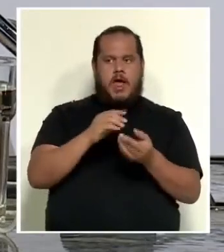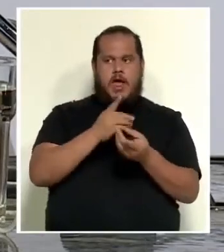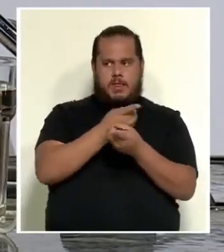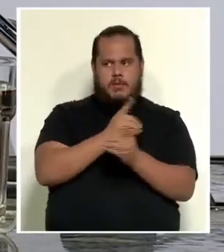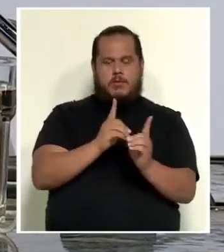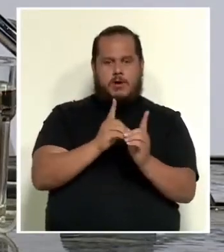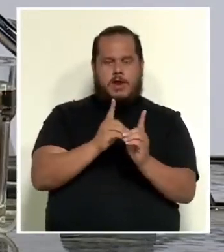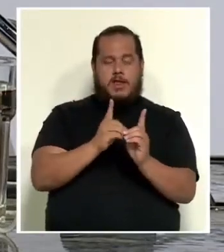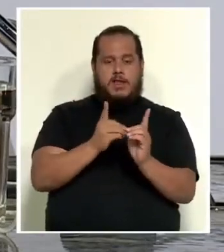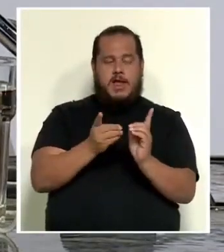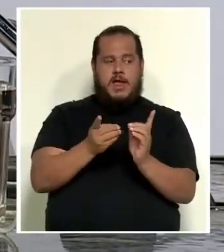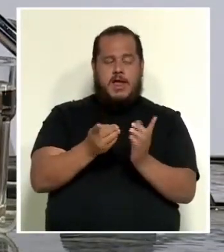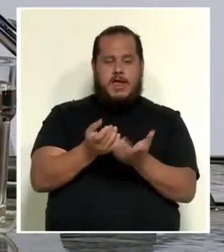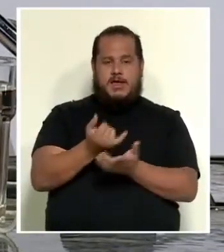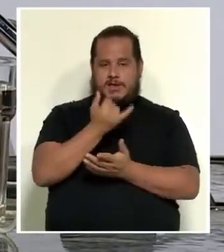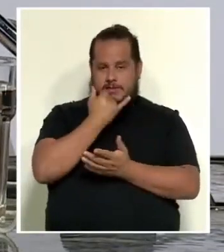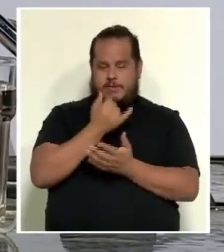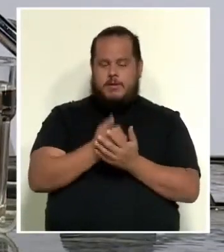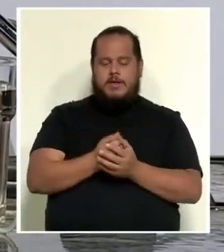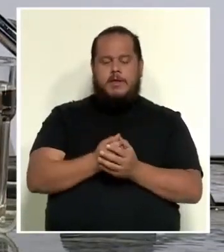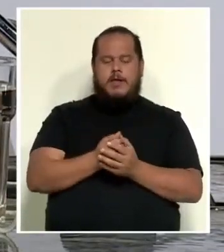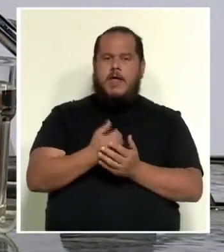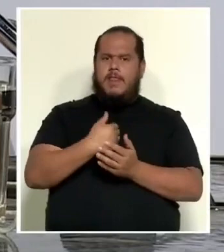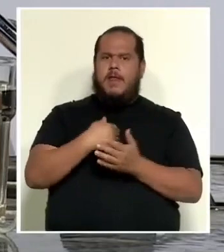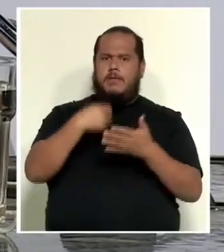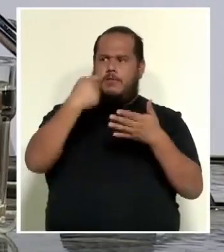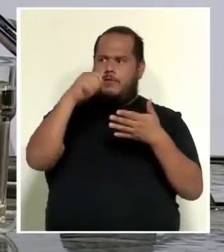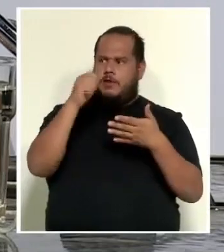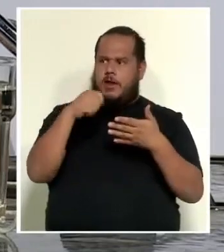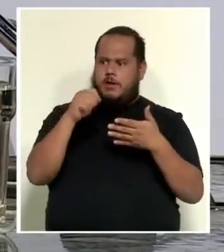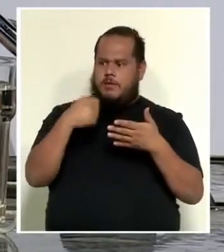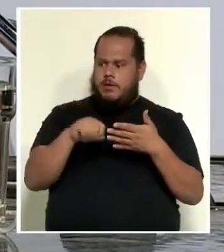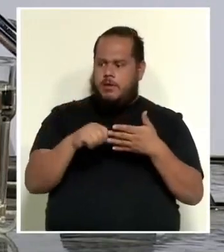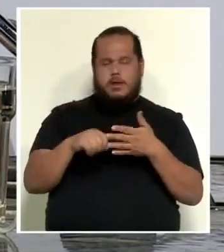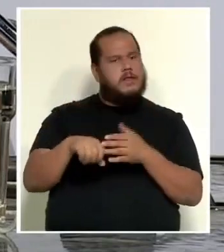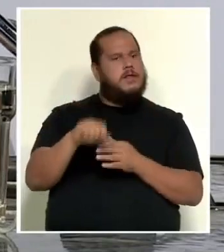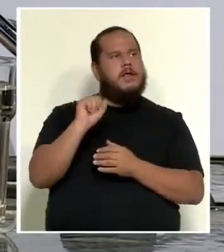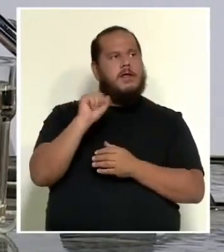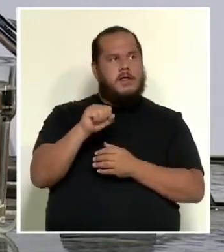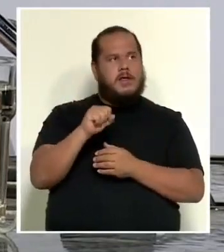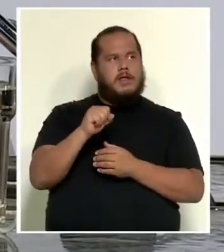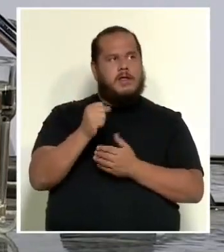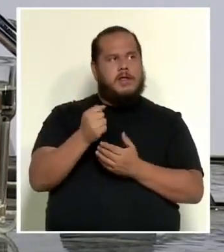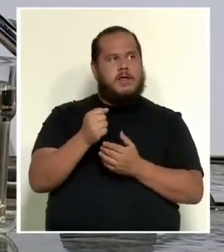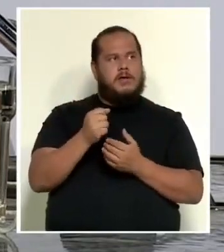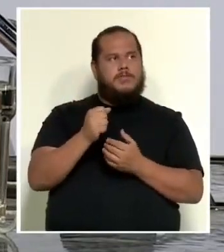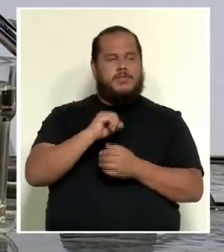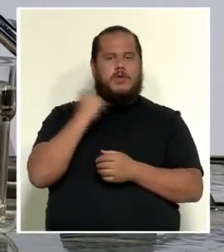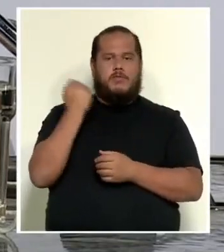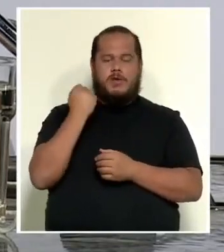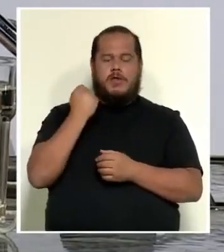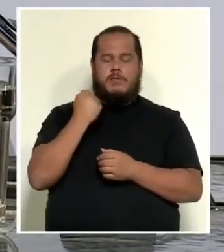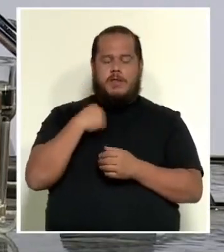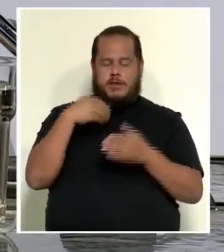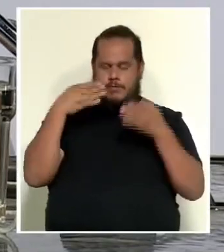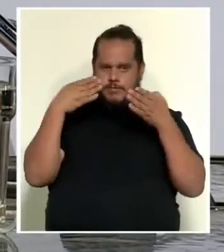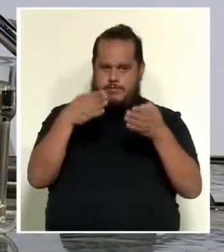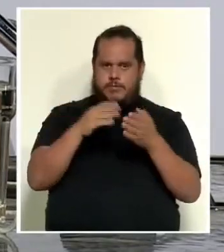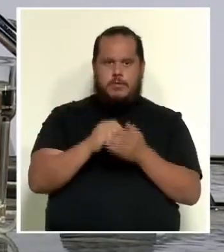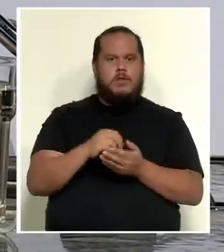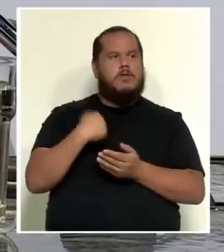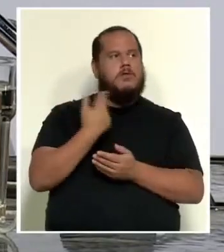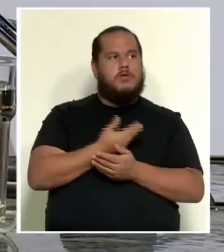defectuosa, entendiendo que tenemos calificaciones, Ronald, que sí nos llaman poderosamente la atención.